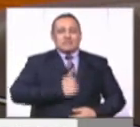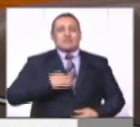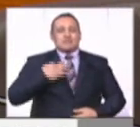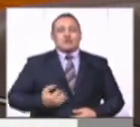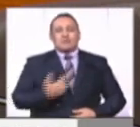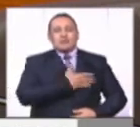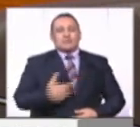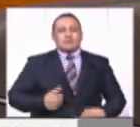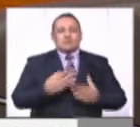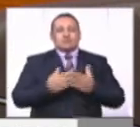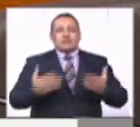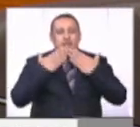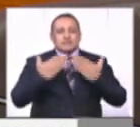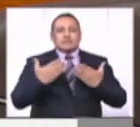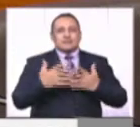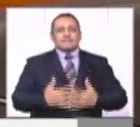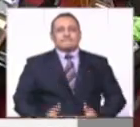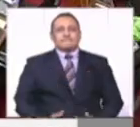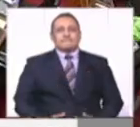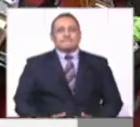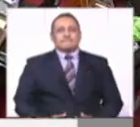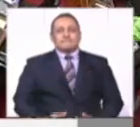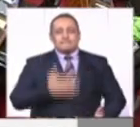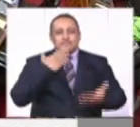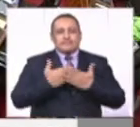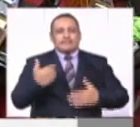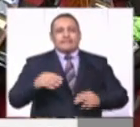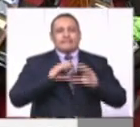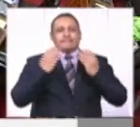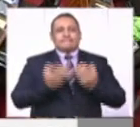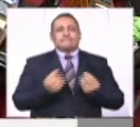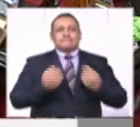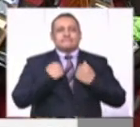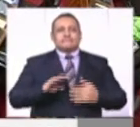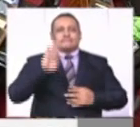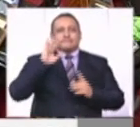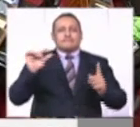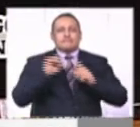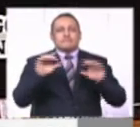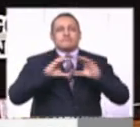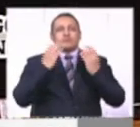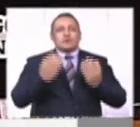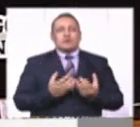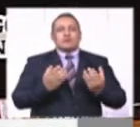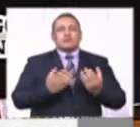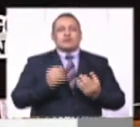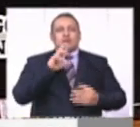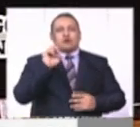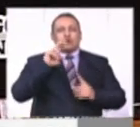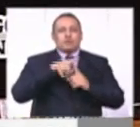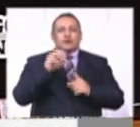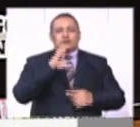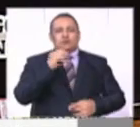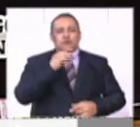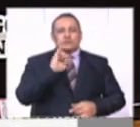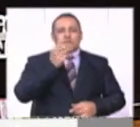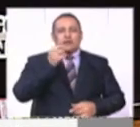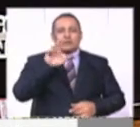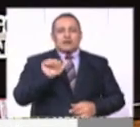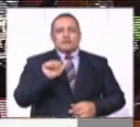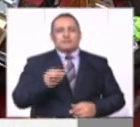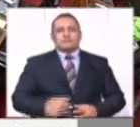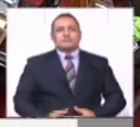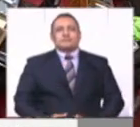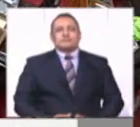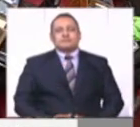presidente Muchas gracias gracias congresista tiene Lu la palabra el congresista Roberto chiabra 3